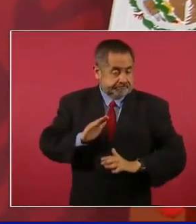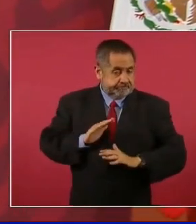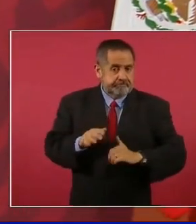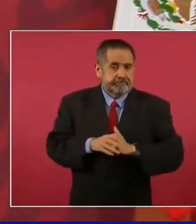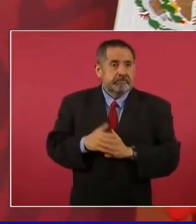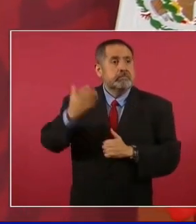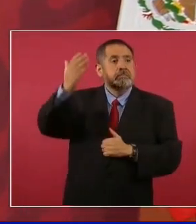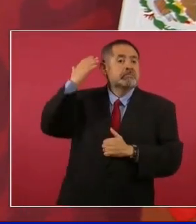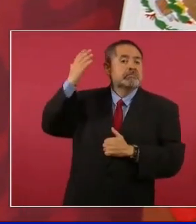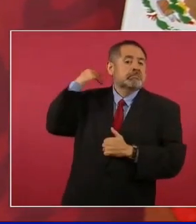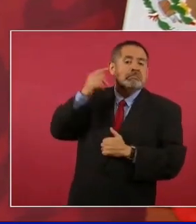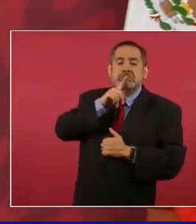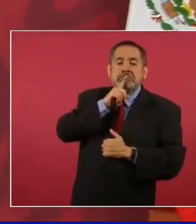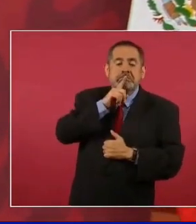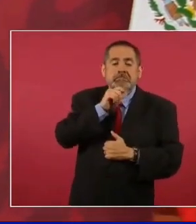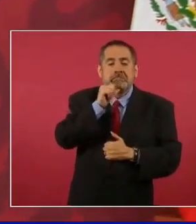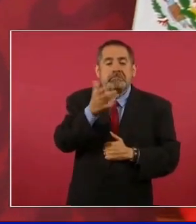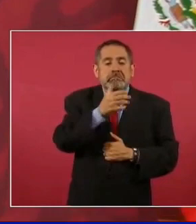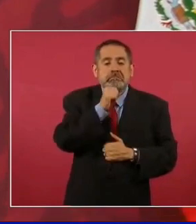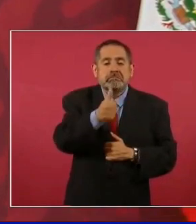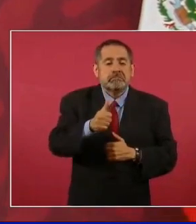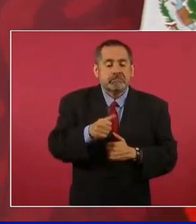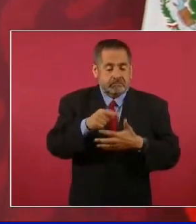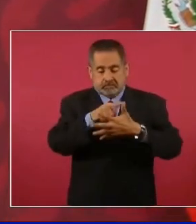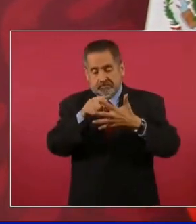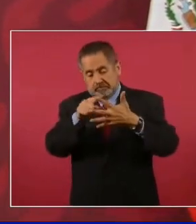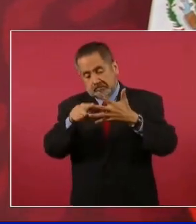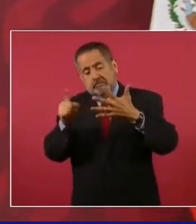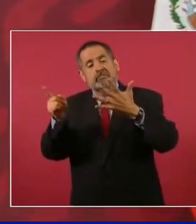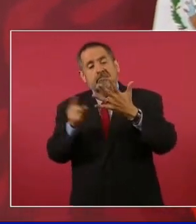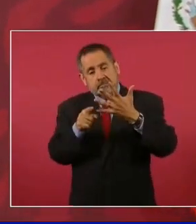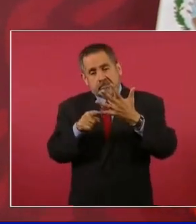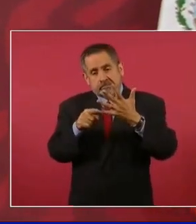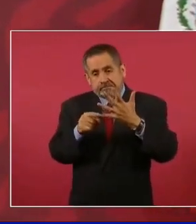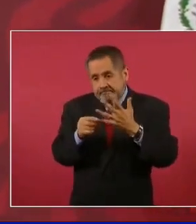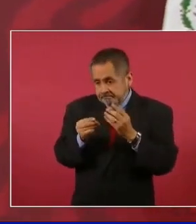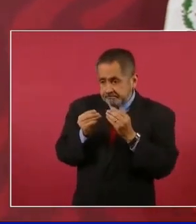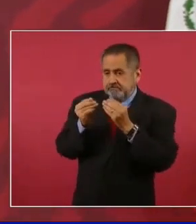no se realizaba, que era la de